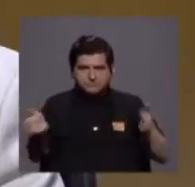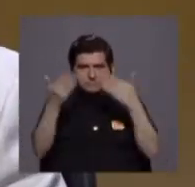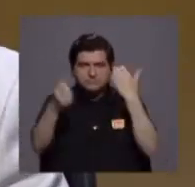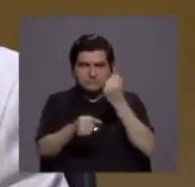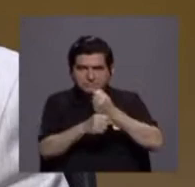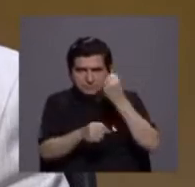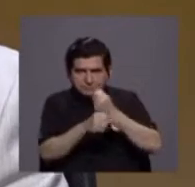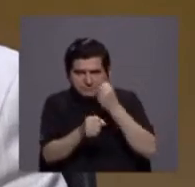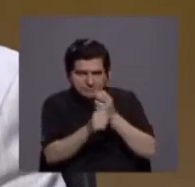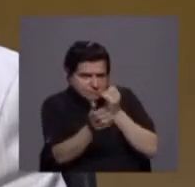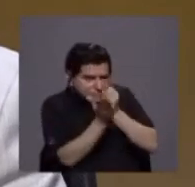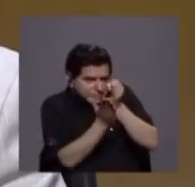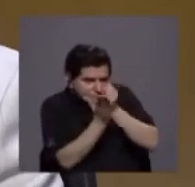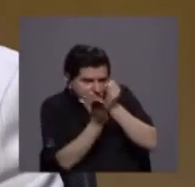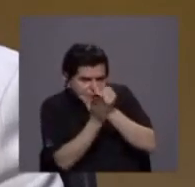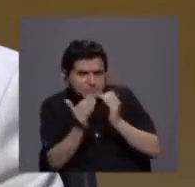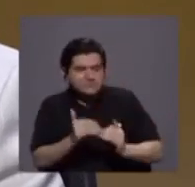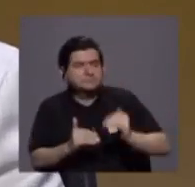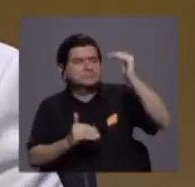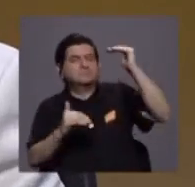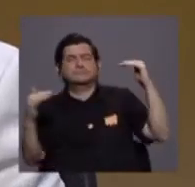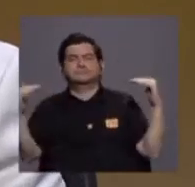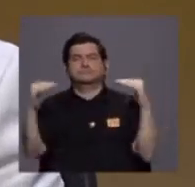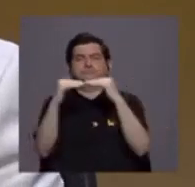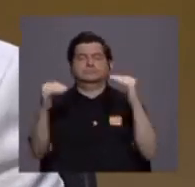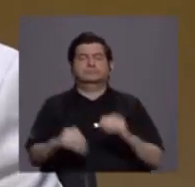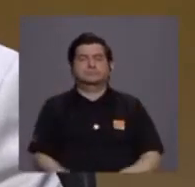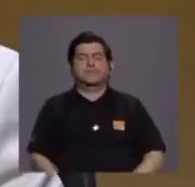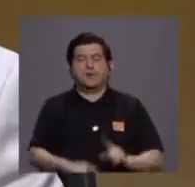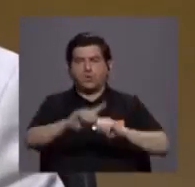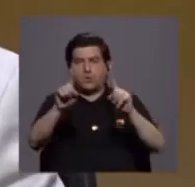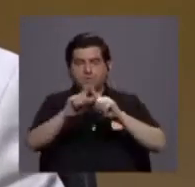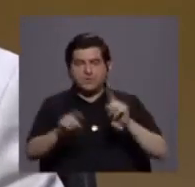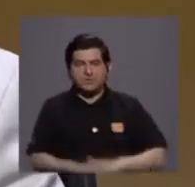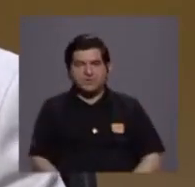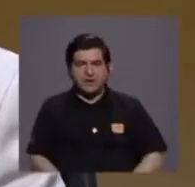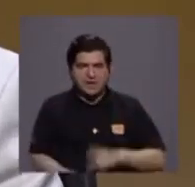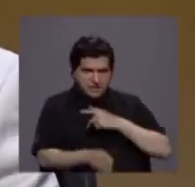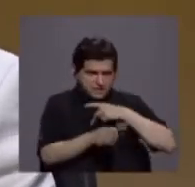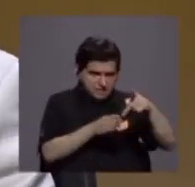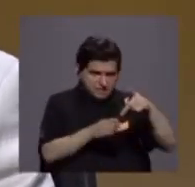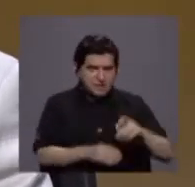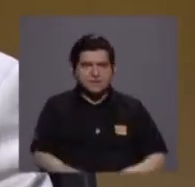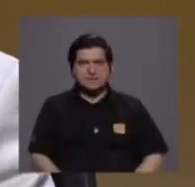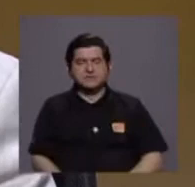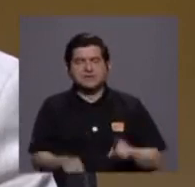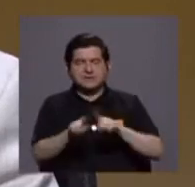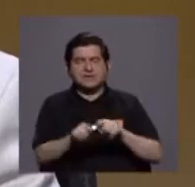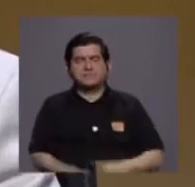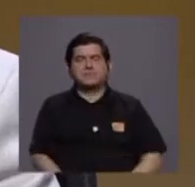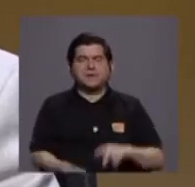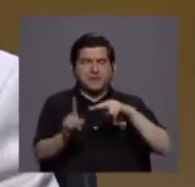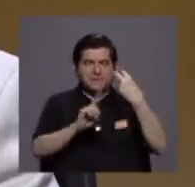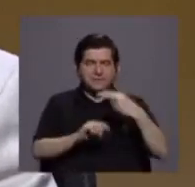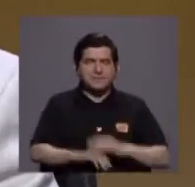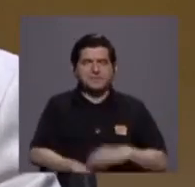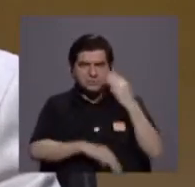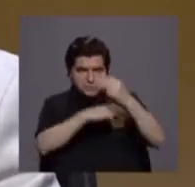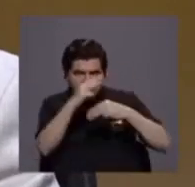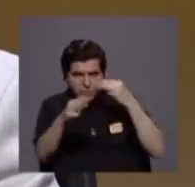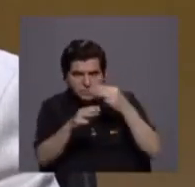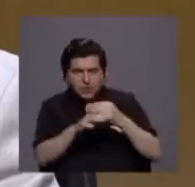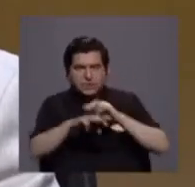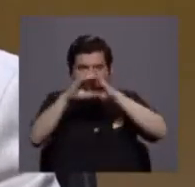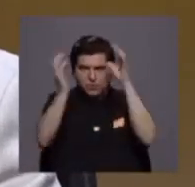trabajo investigativo de alta calidad, que sea transdisciplinar, que tenga una orientación cosmopolita,